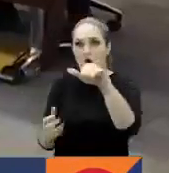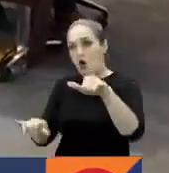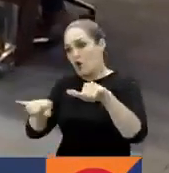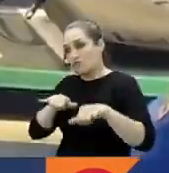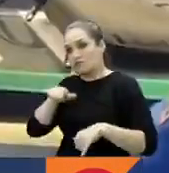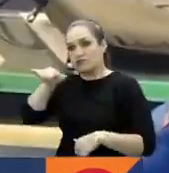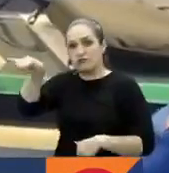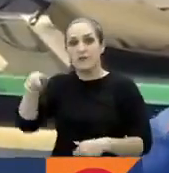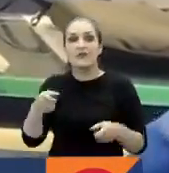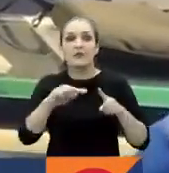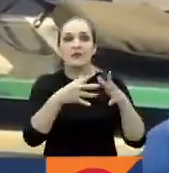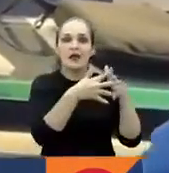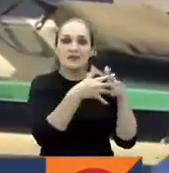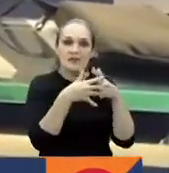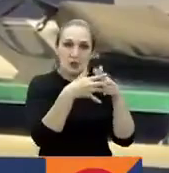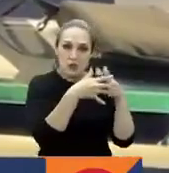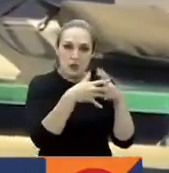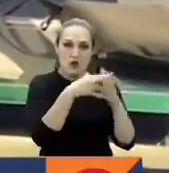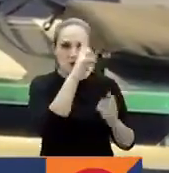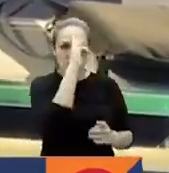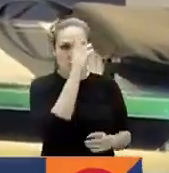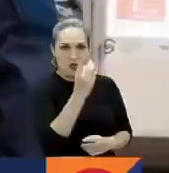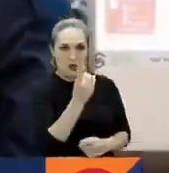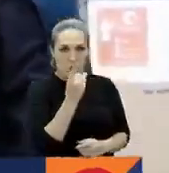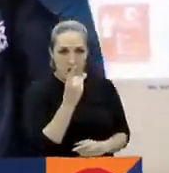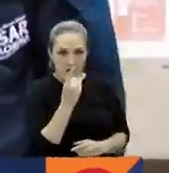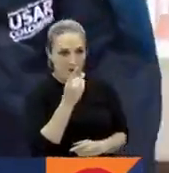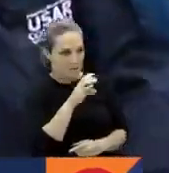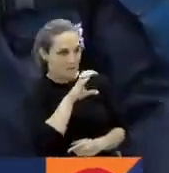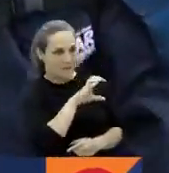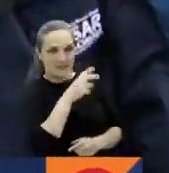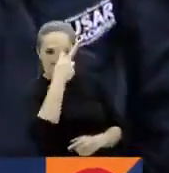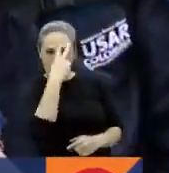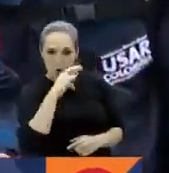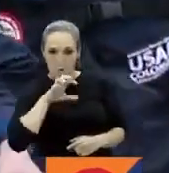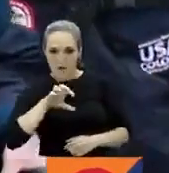Dominicana, México y Ecuador también han enviado personal, raciones de emergencia y equipos médicos.